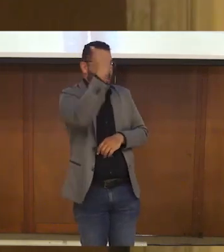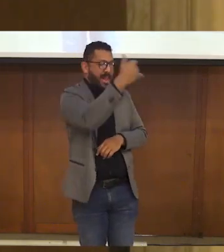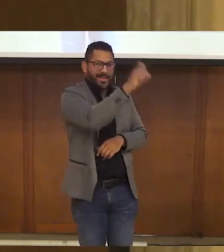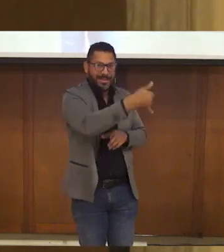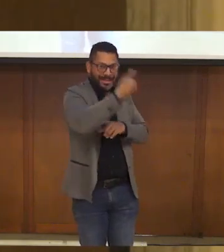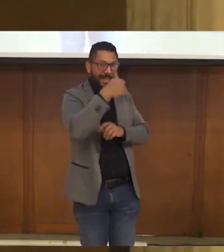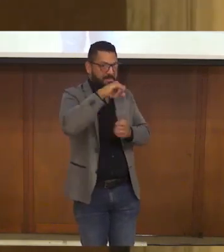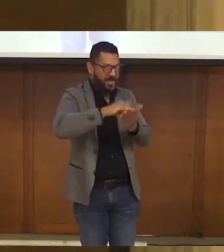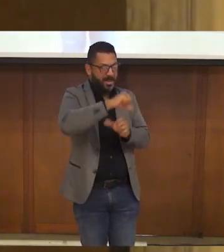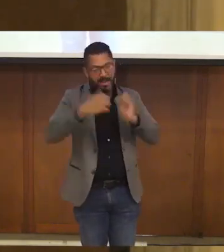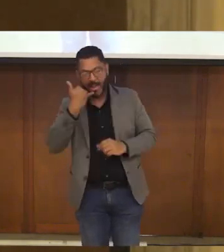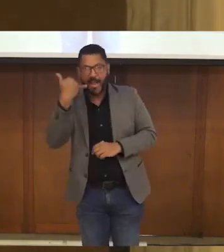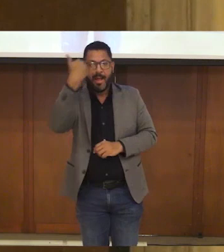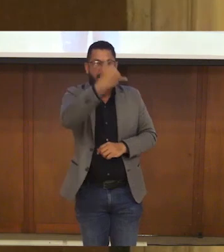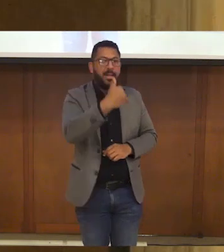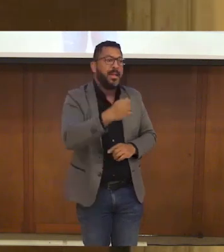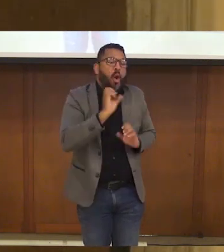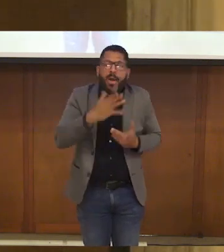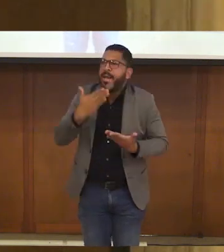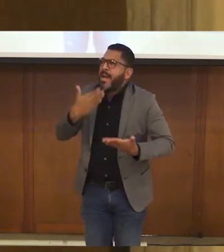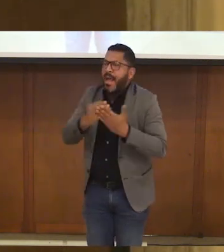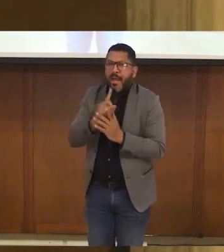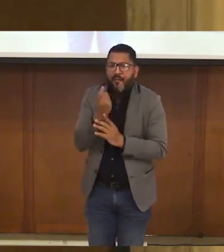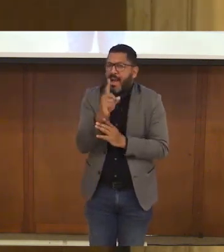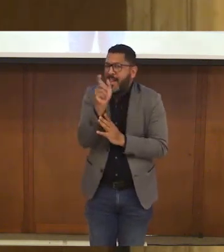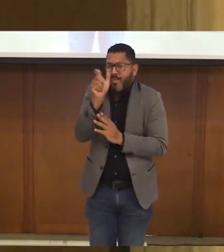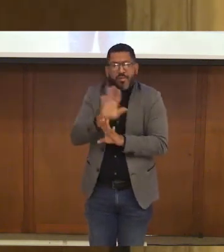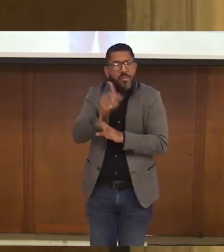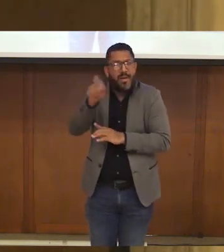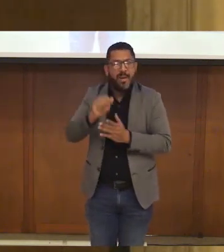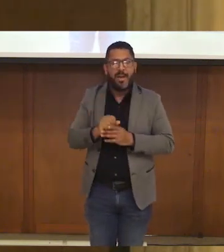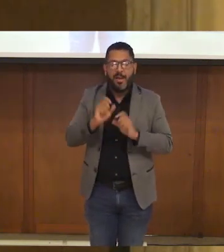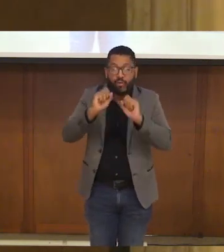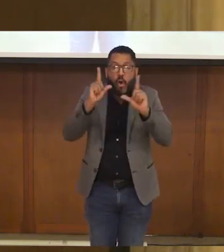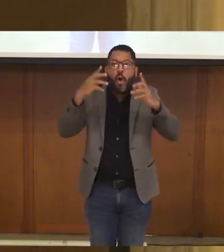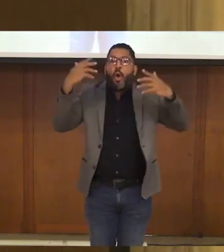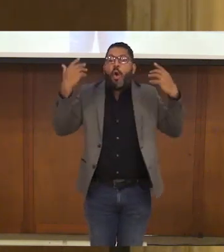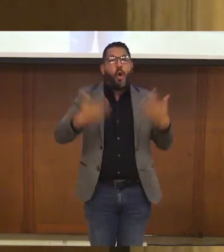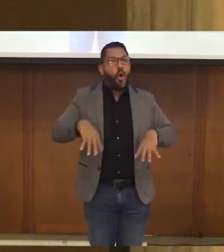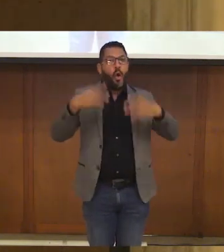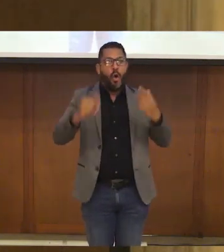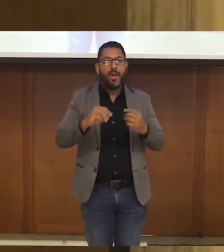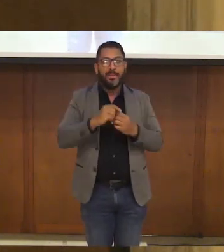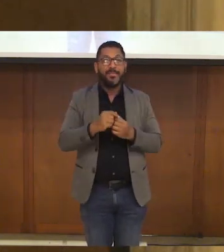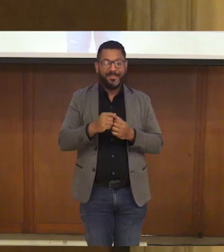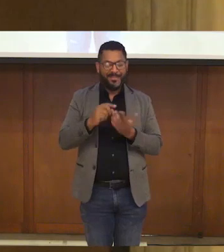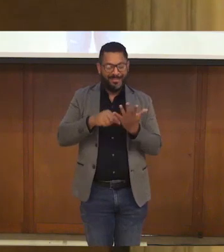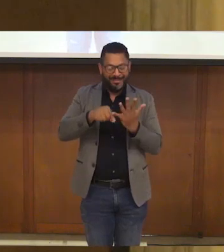Pricewaterhouse y entonces me dijo, te agradezco mucho porque eres el único que faltaba. Pues la sorpresa fue